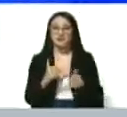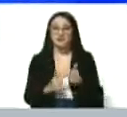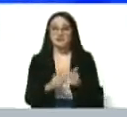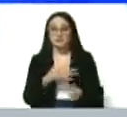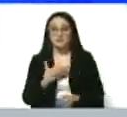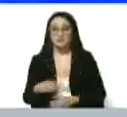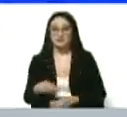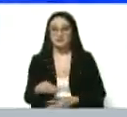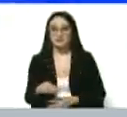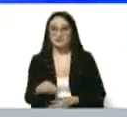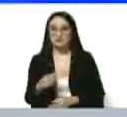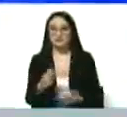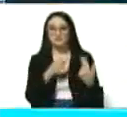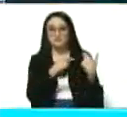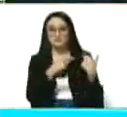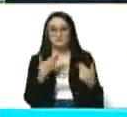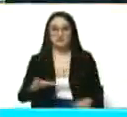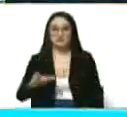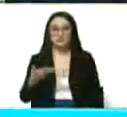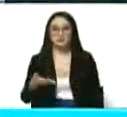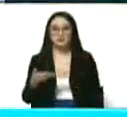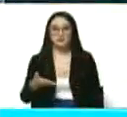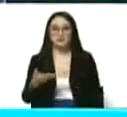ha jugado un rol crucial.